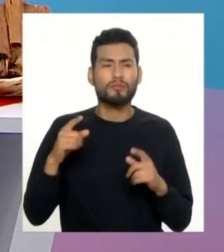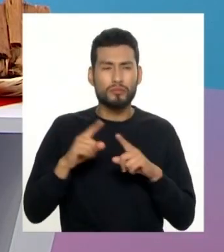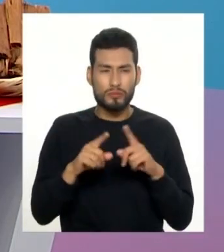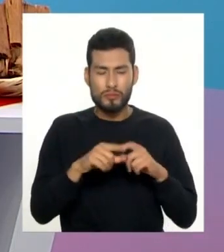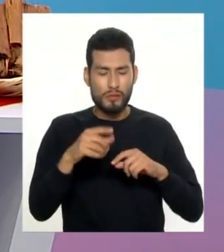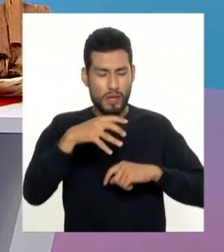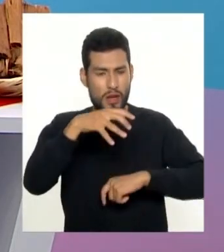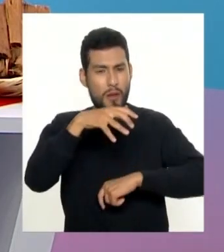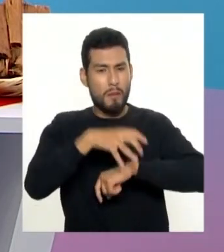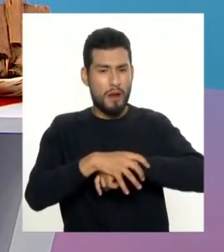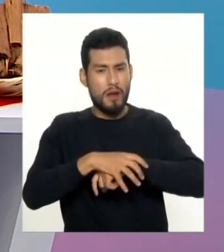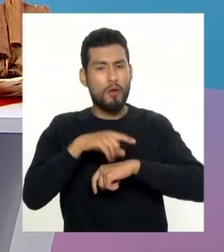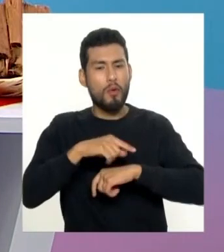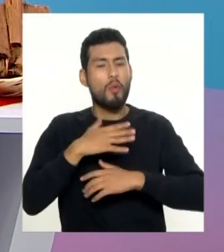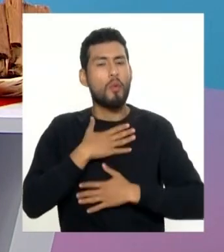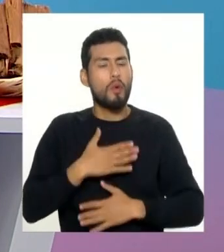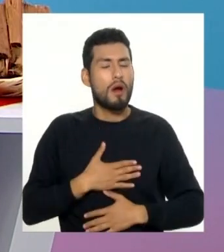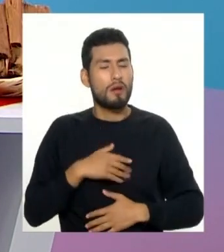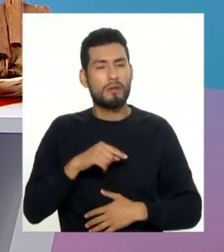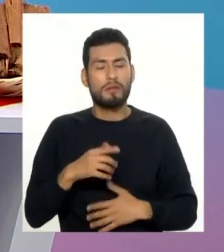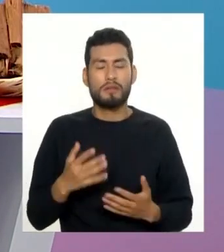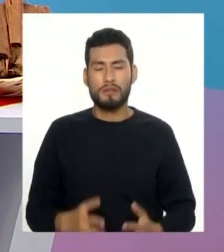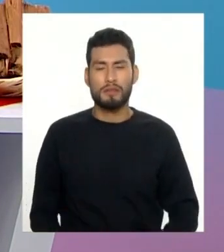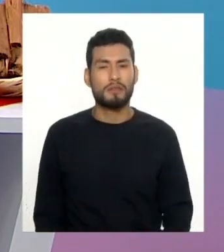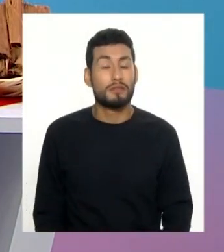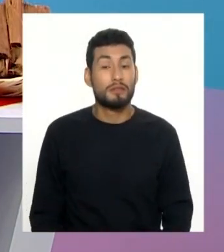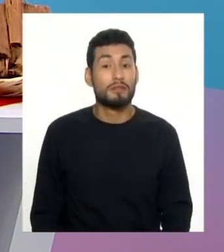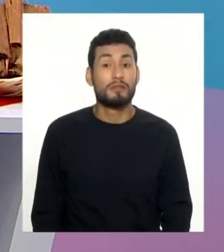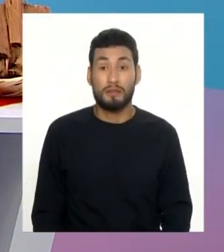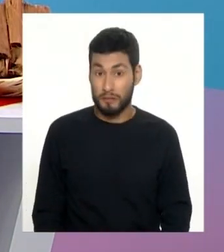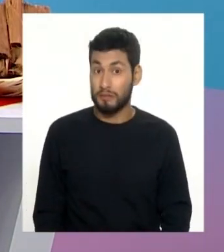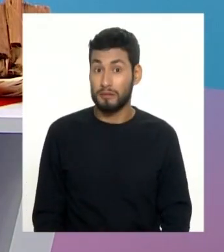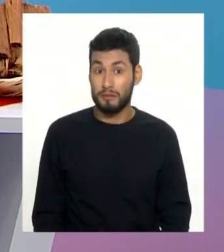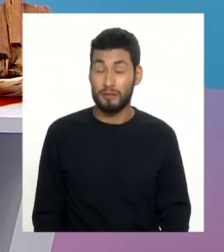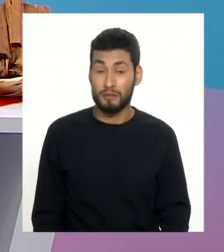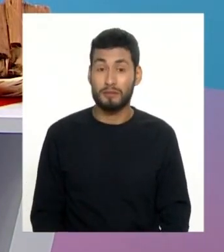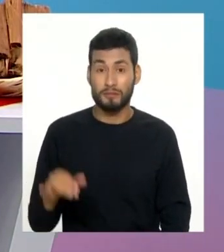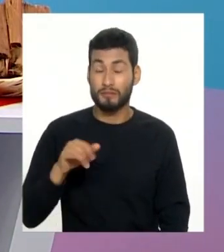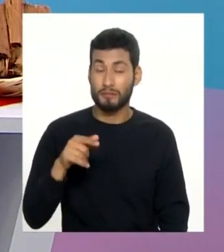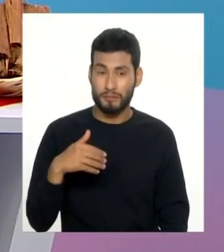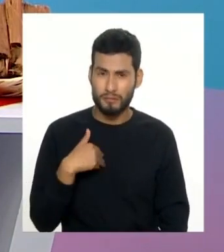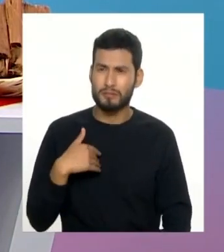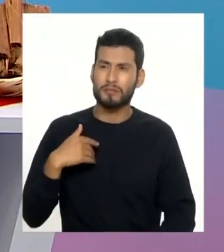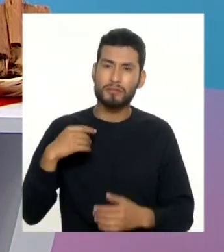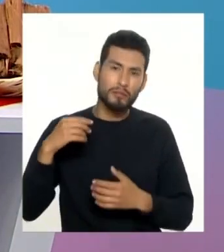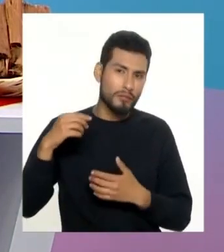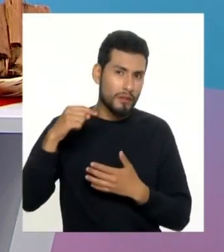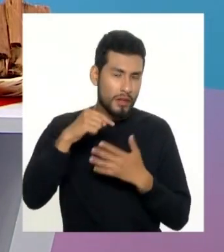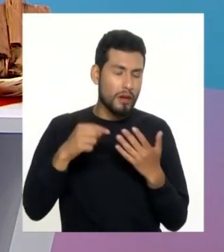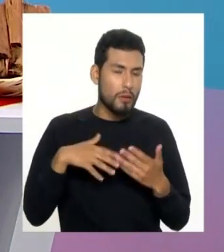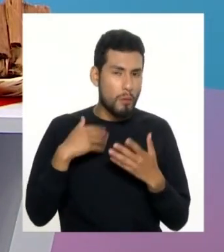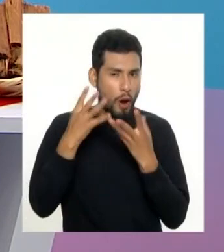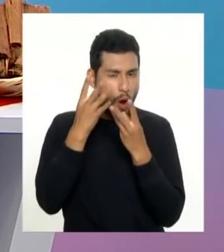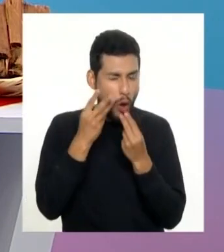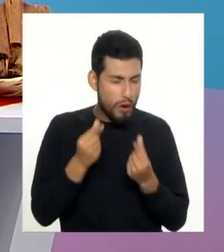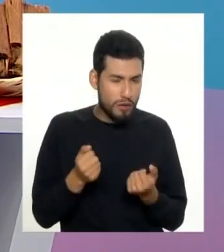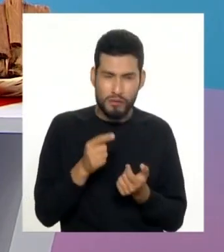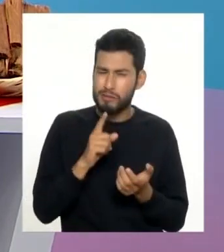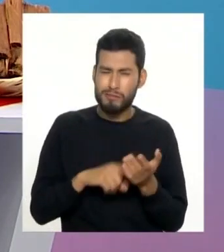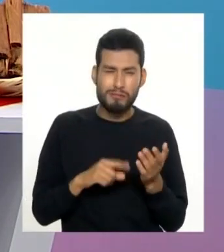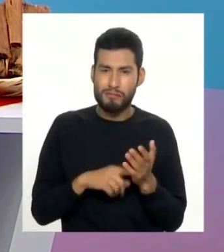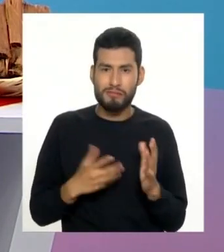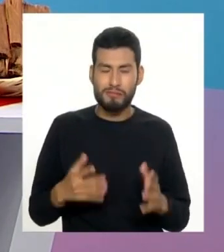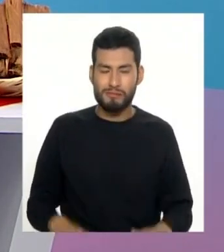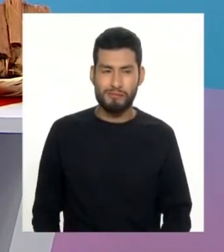algunos cataplasmas en nuestro cuerpo y que tienen también estas propiedades para poder aliviar las heridas. Estamos